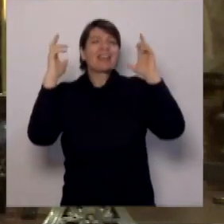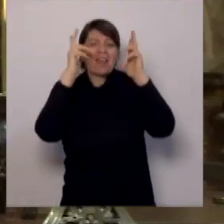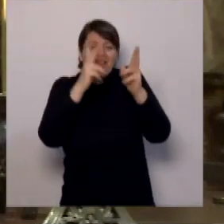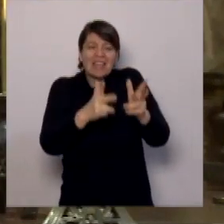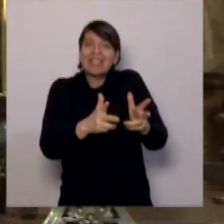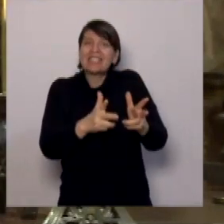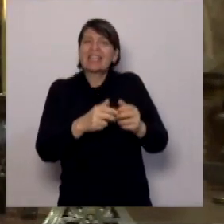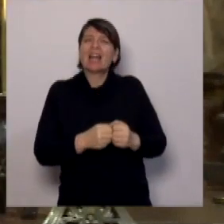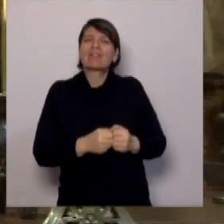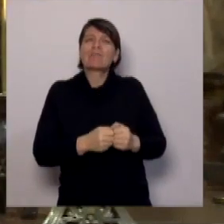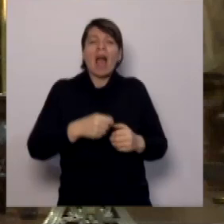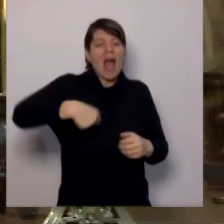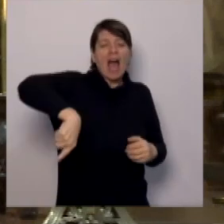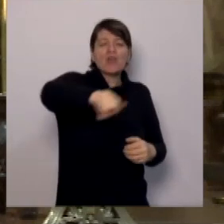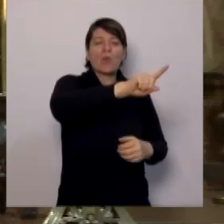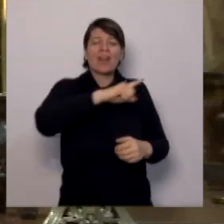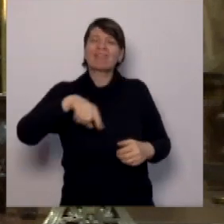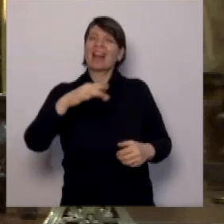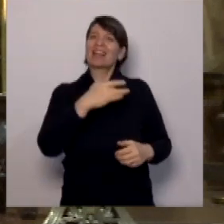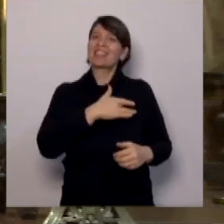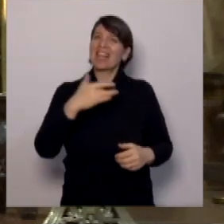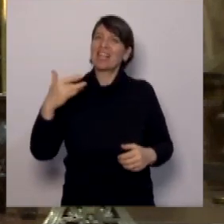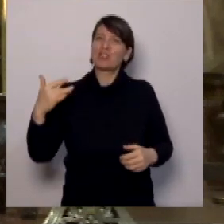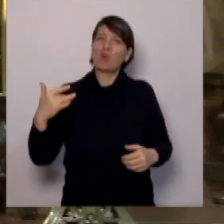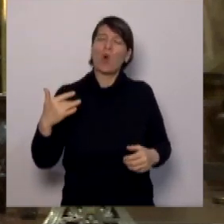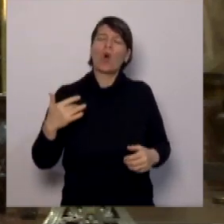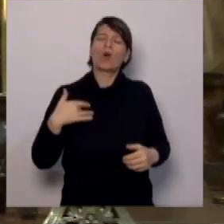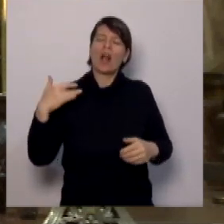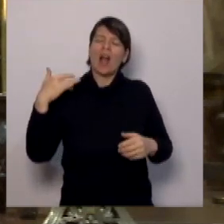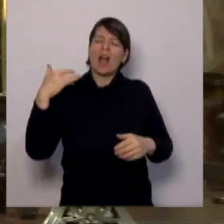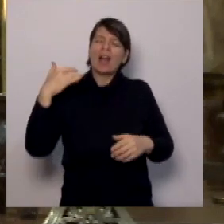Misa presidida por el Padre Alejandro Russo.